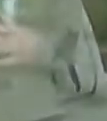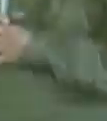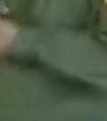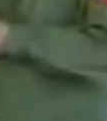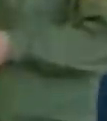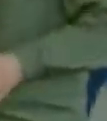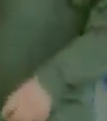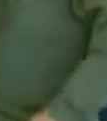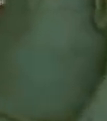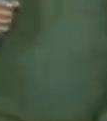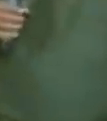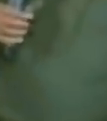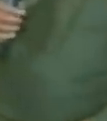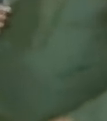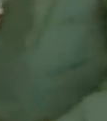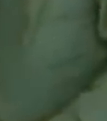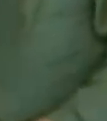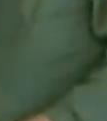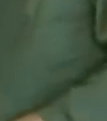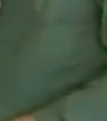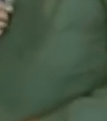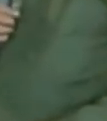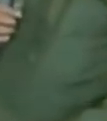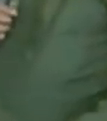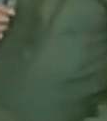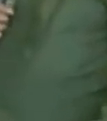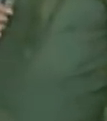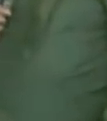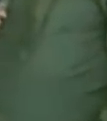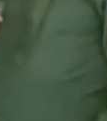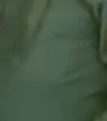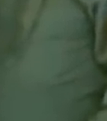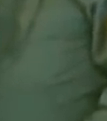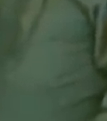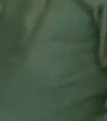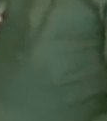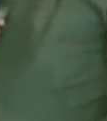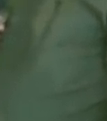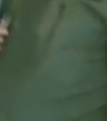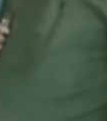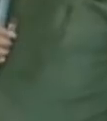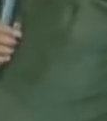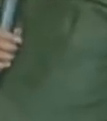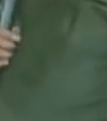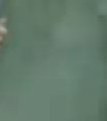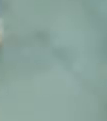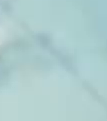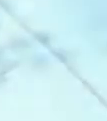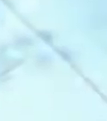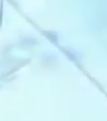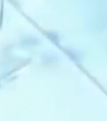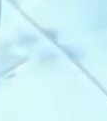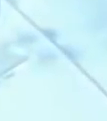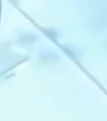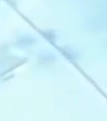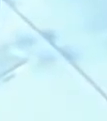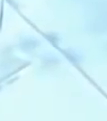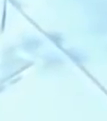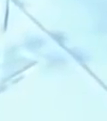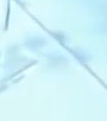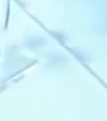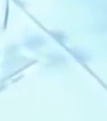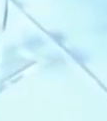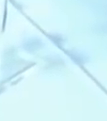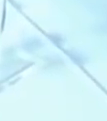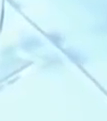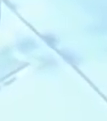aquí tenemos una mini UCI. Sí, señor. De la industria militar colombiana. Una mini UCI perteneciente a uno de los